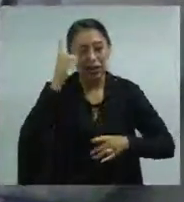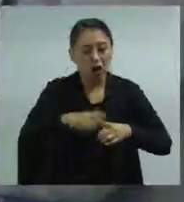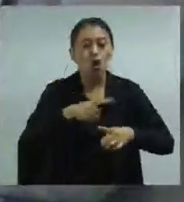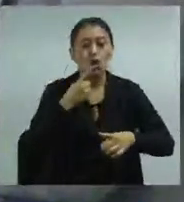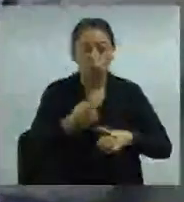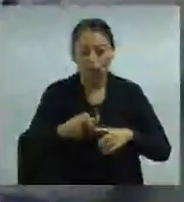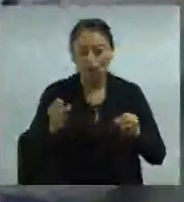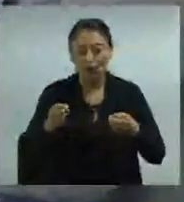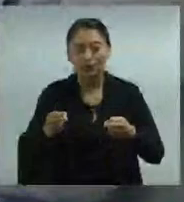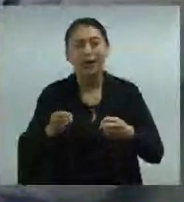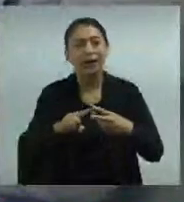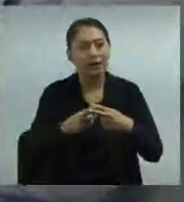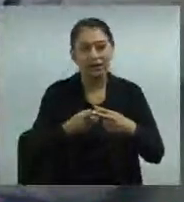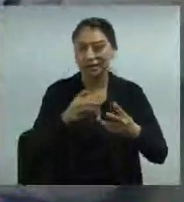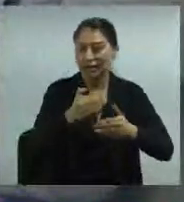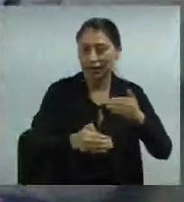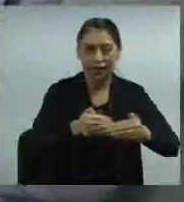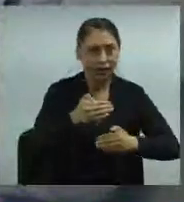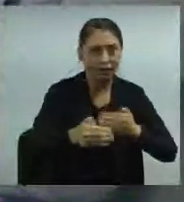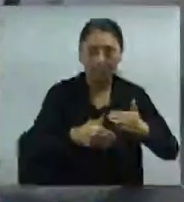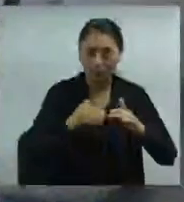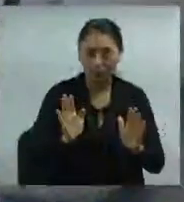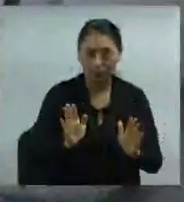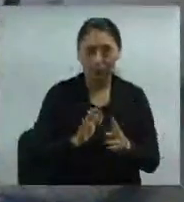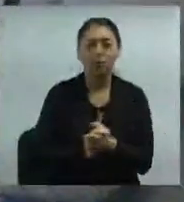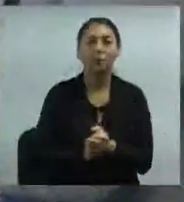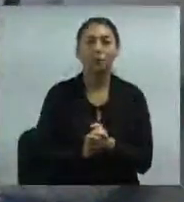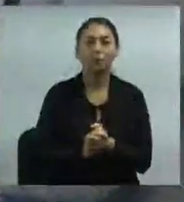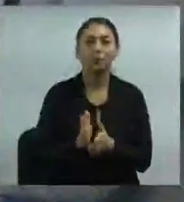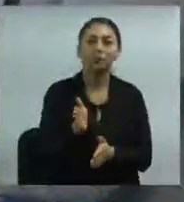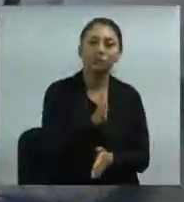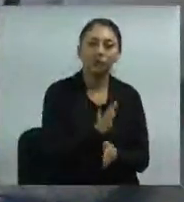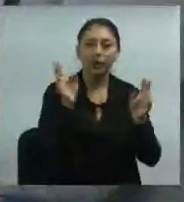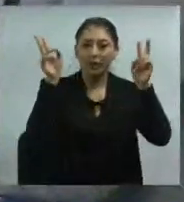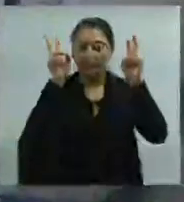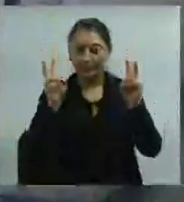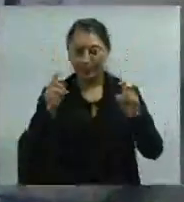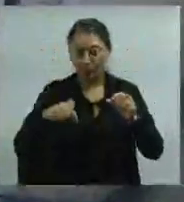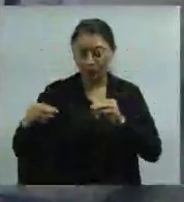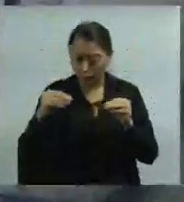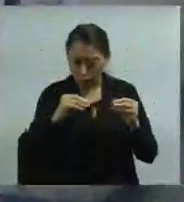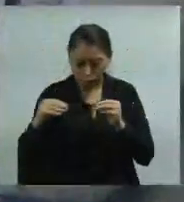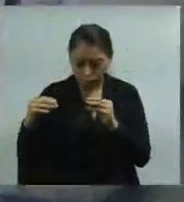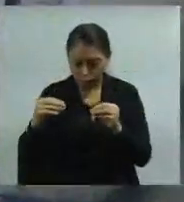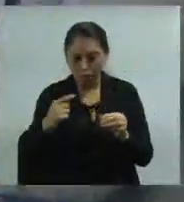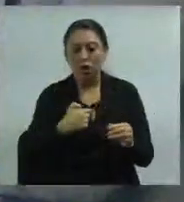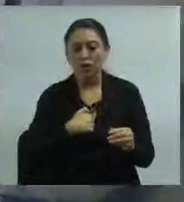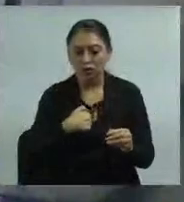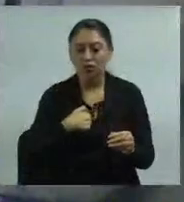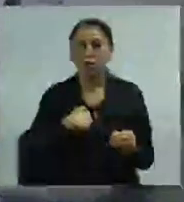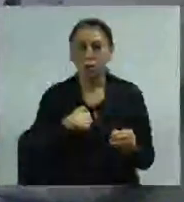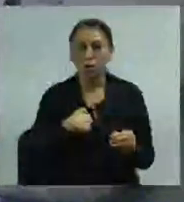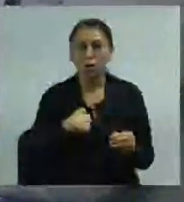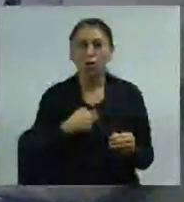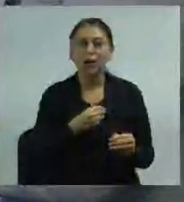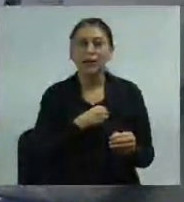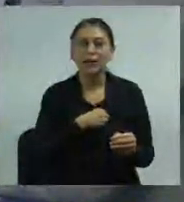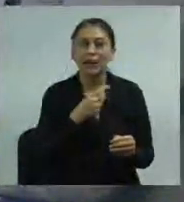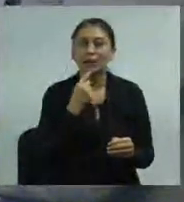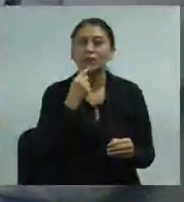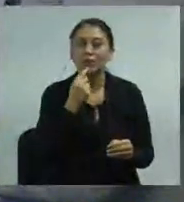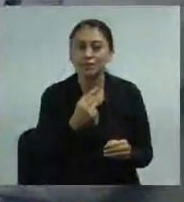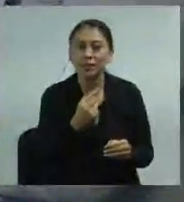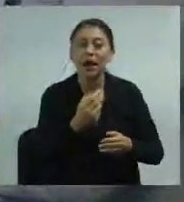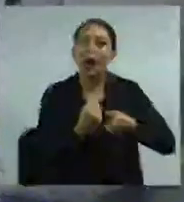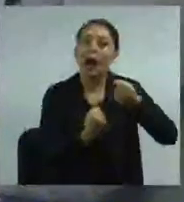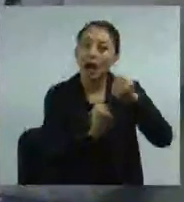y que se inicie el proceso. En cuanto al tema que se está en discusión, yo quiero sumarme también a la propuesta y